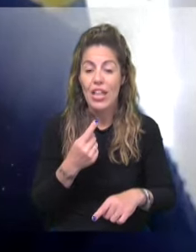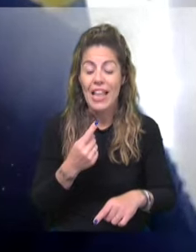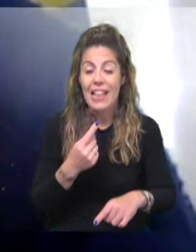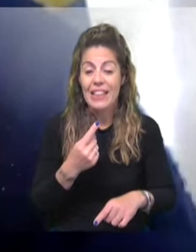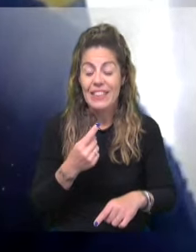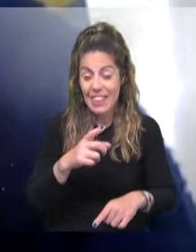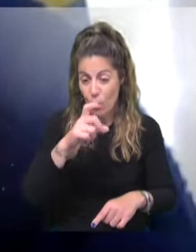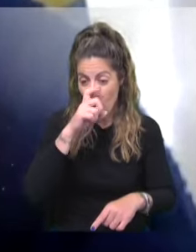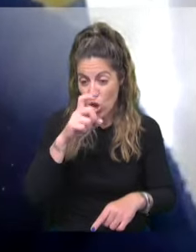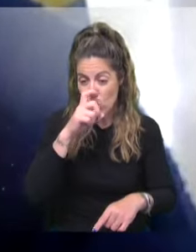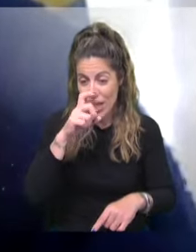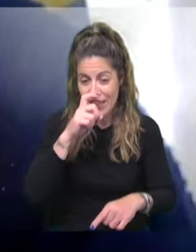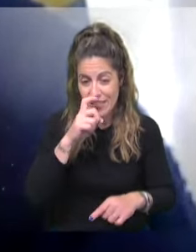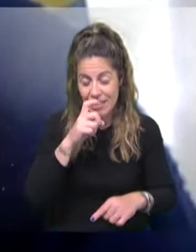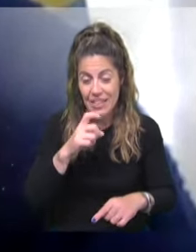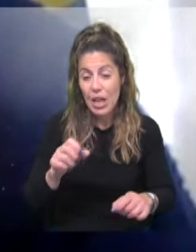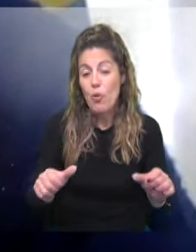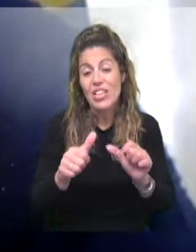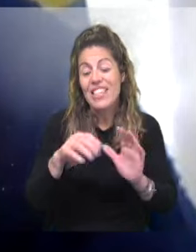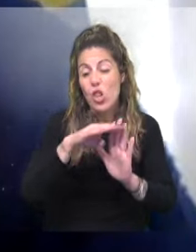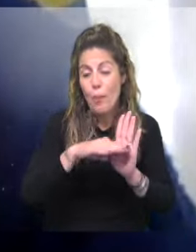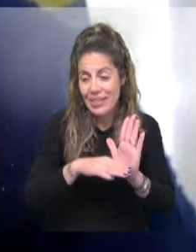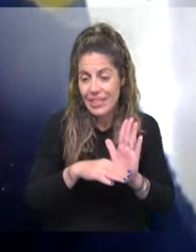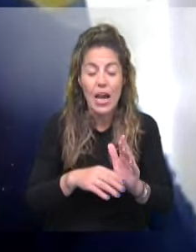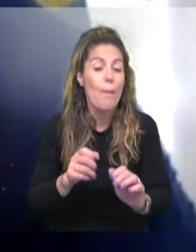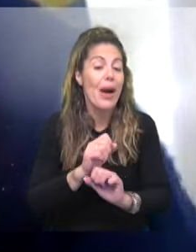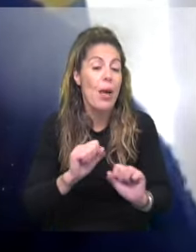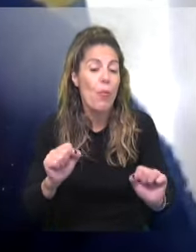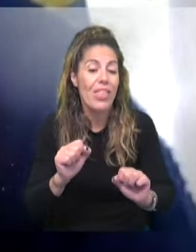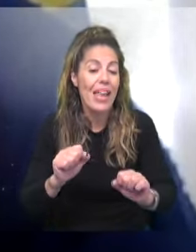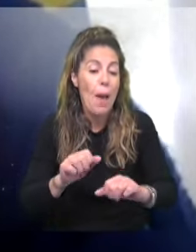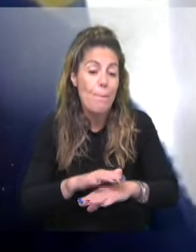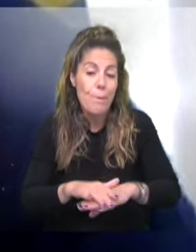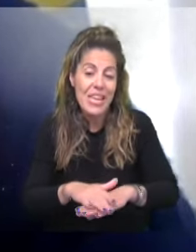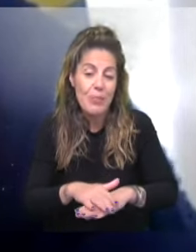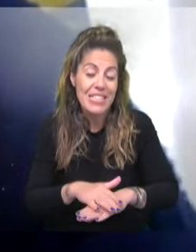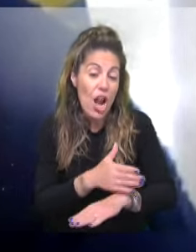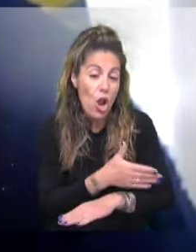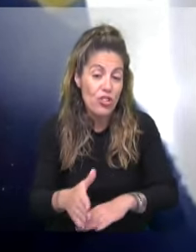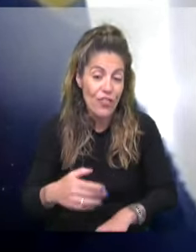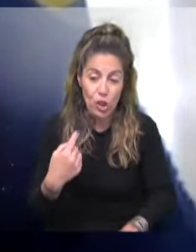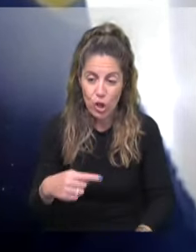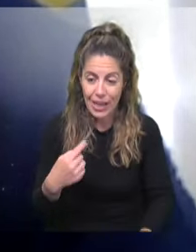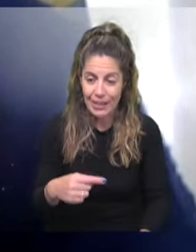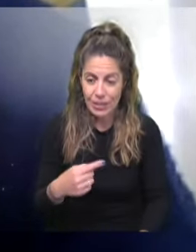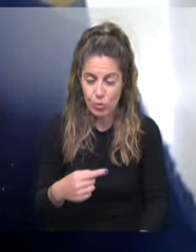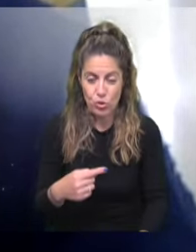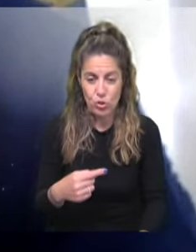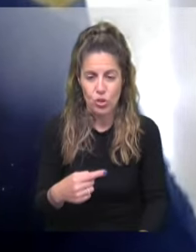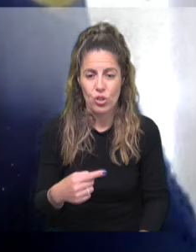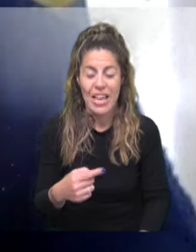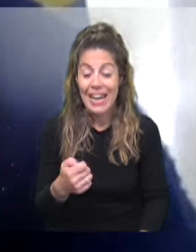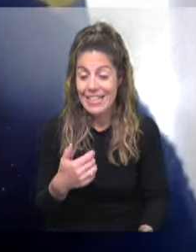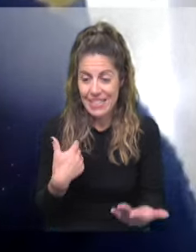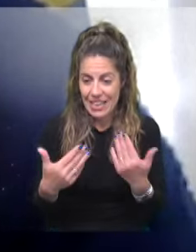Buenos Aires estamos adoptando distintas medidas para tratar de de mitigar estos efectos negativos No es cierto este recién